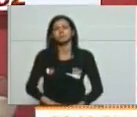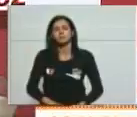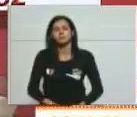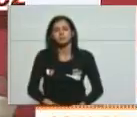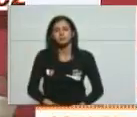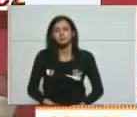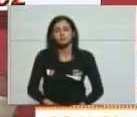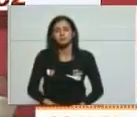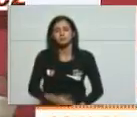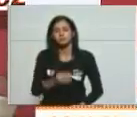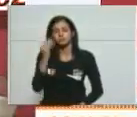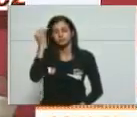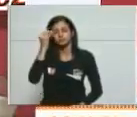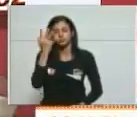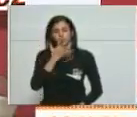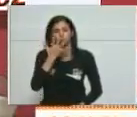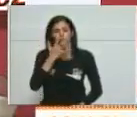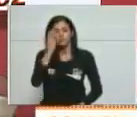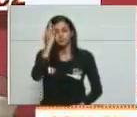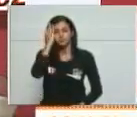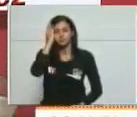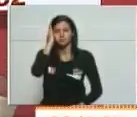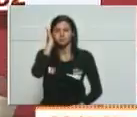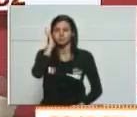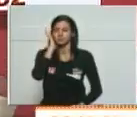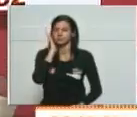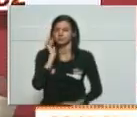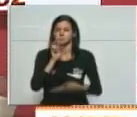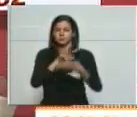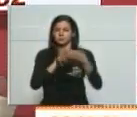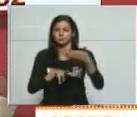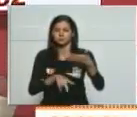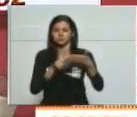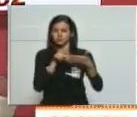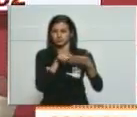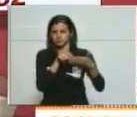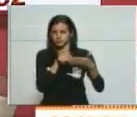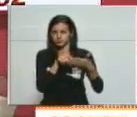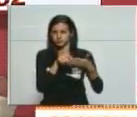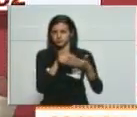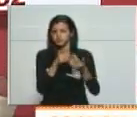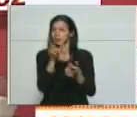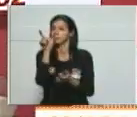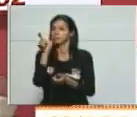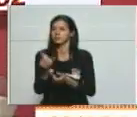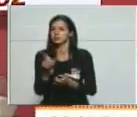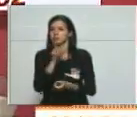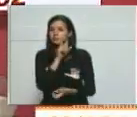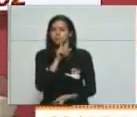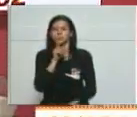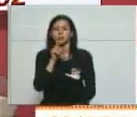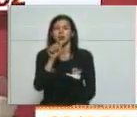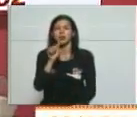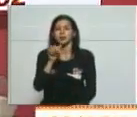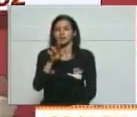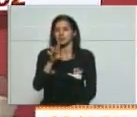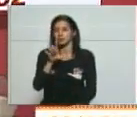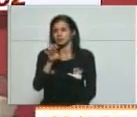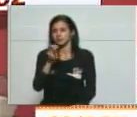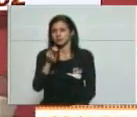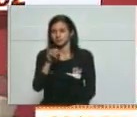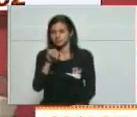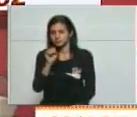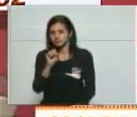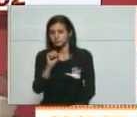Por lo menos, digo yo. Entonces yo voy a leer esto aquí, que esto es una persona que se llama Orlenis, lo escribió. Sin